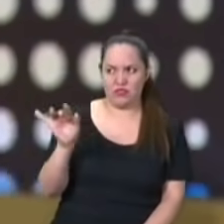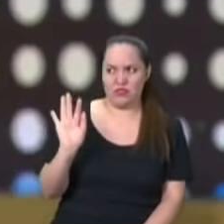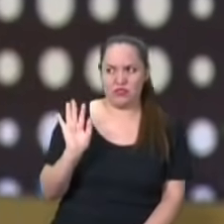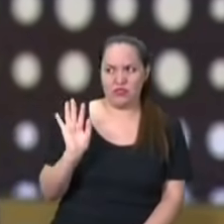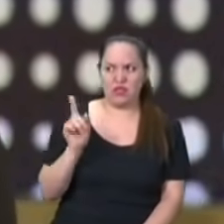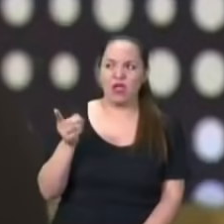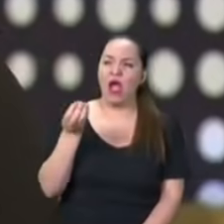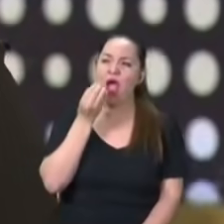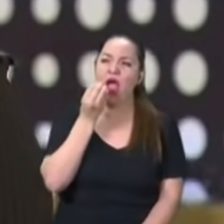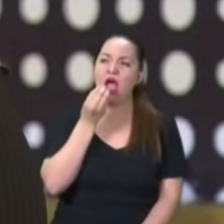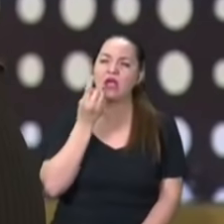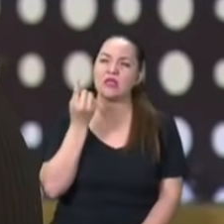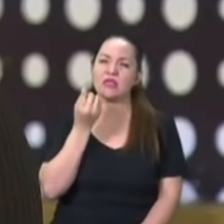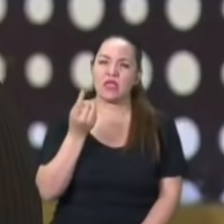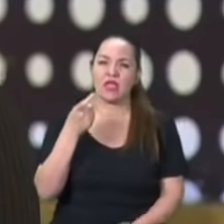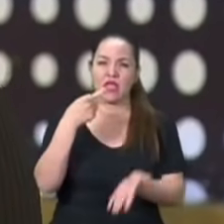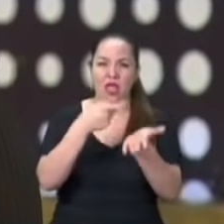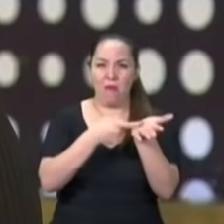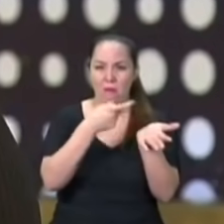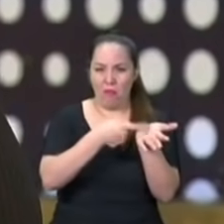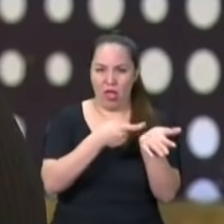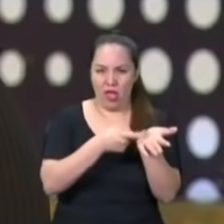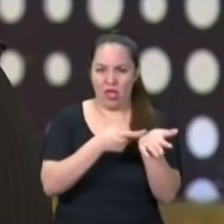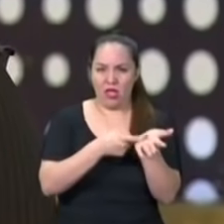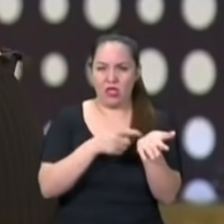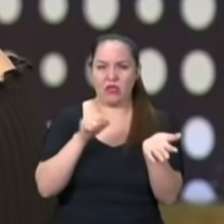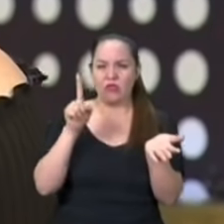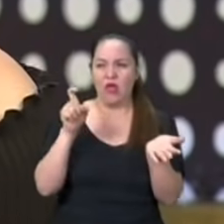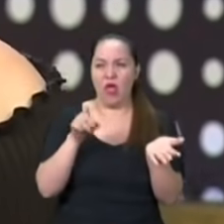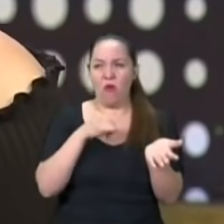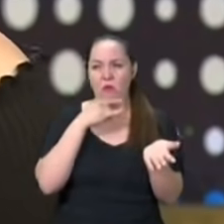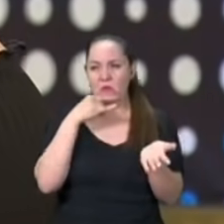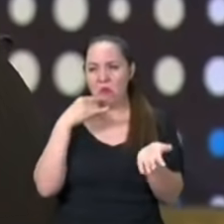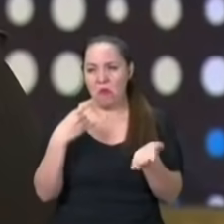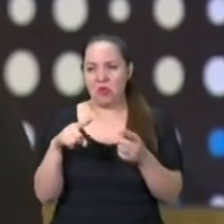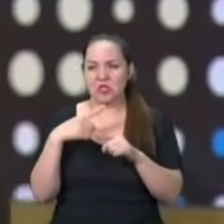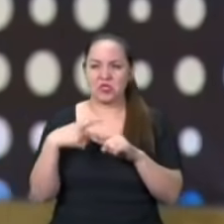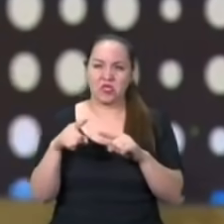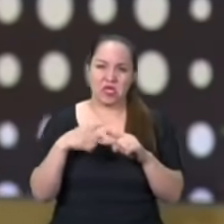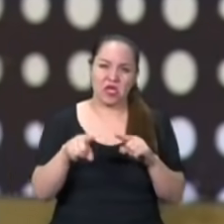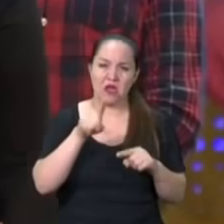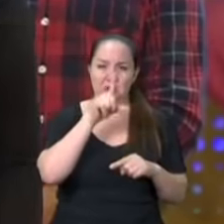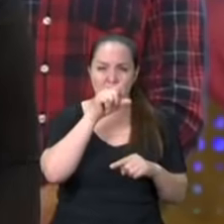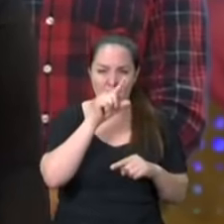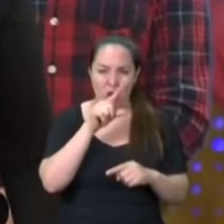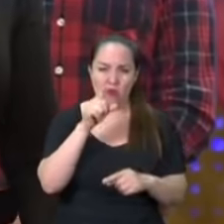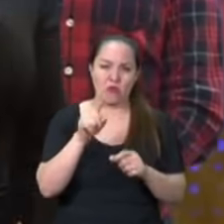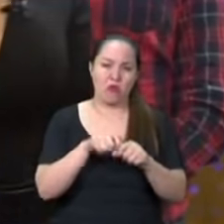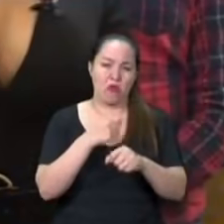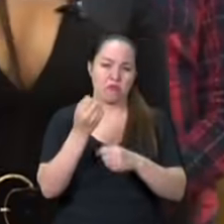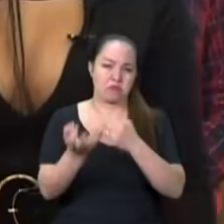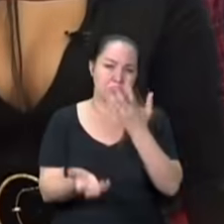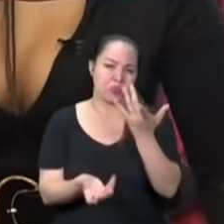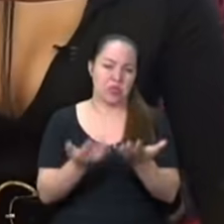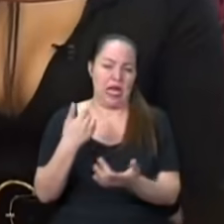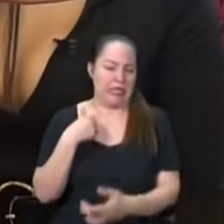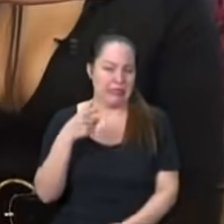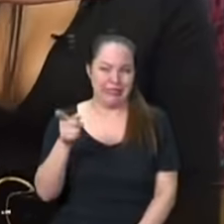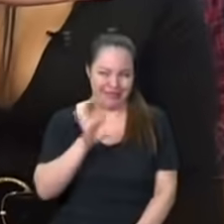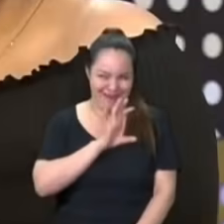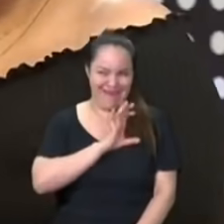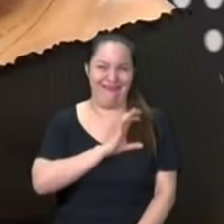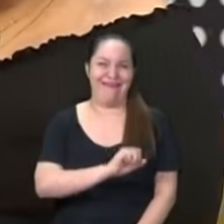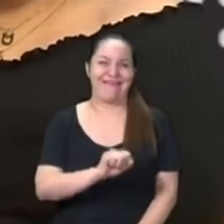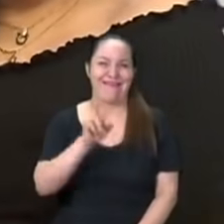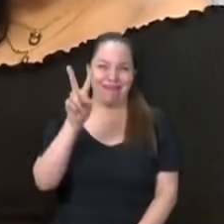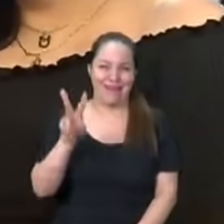dígame, ¿qué se come allá? Mariscos, aguachiles, callos de hacha, coritos. ¿A usted le encantan los mariscos? A mí me gustan,